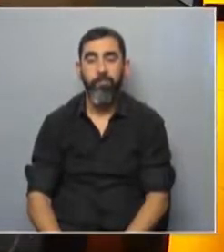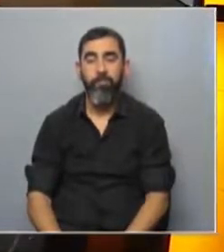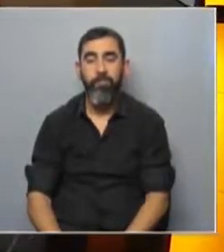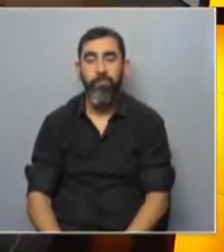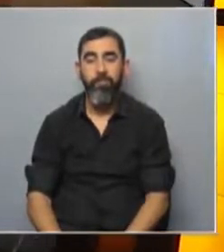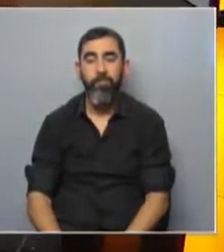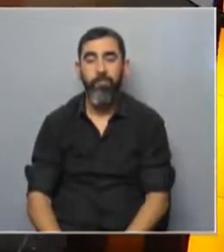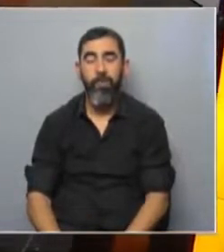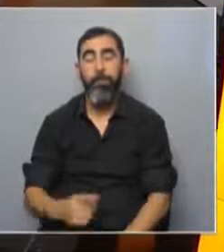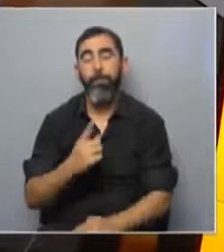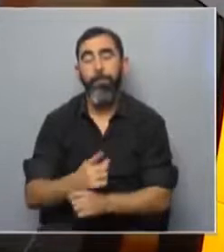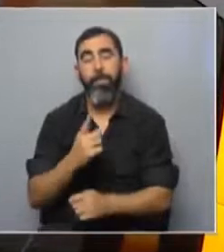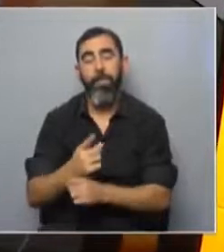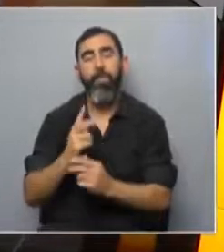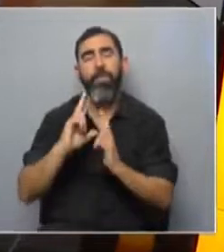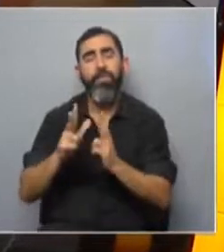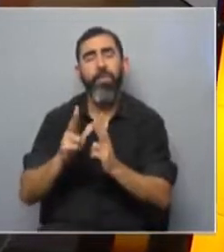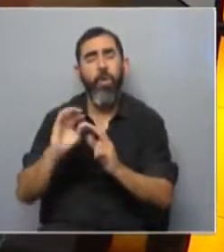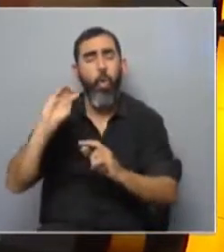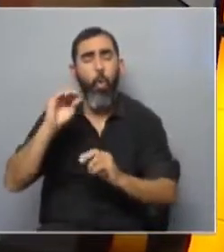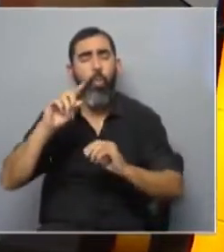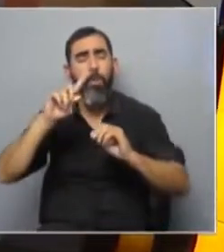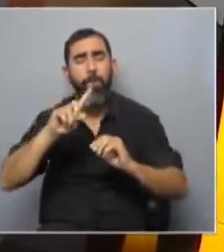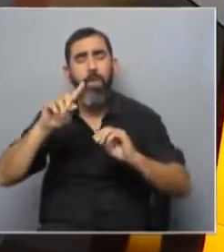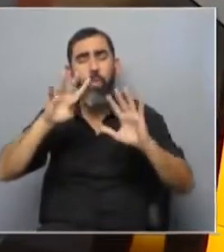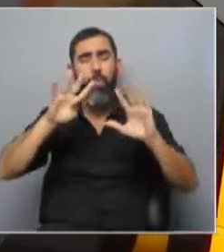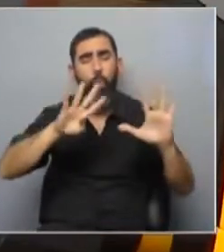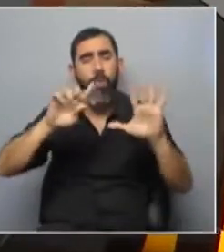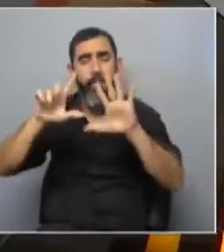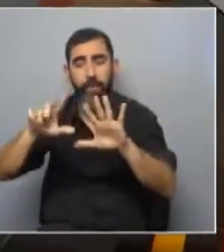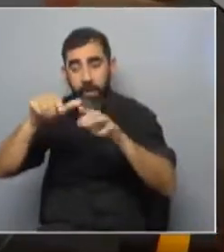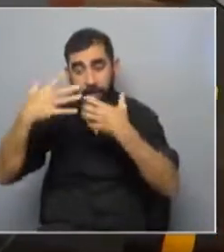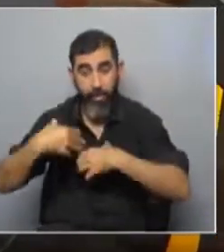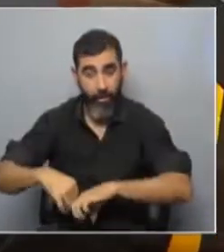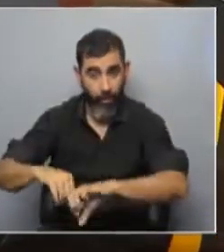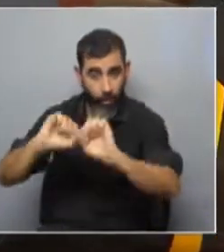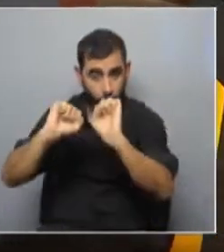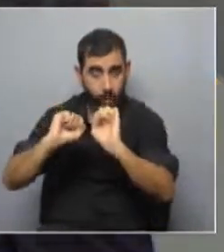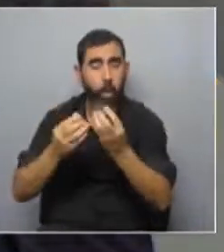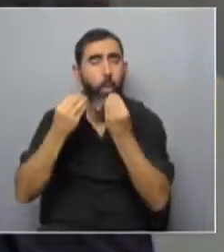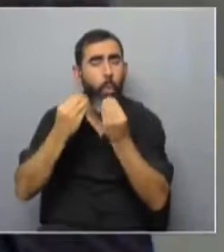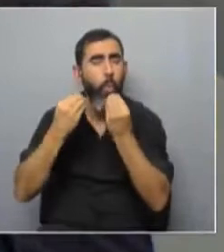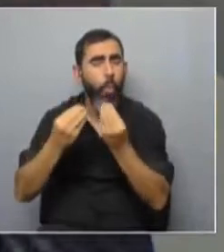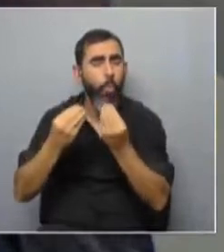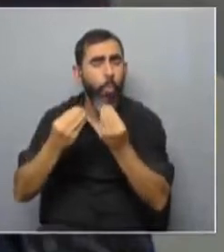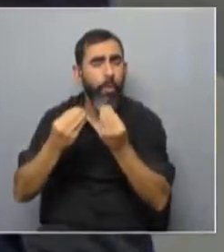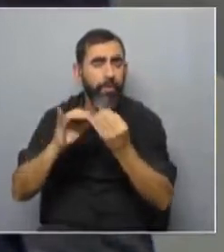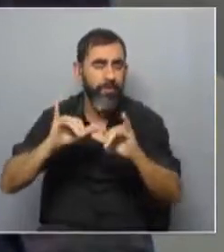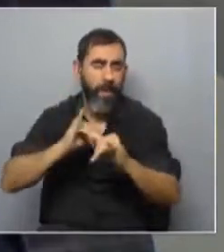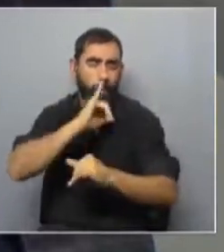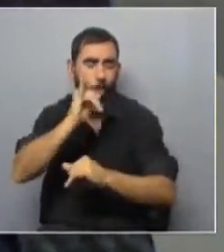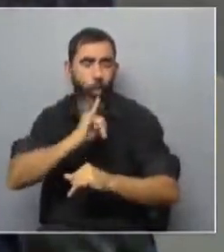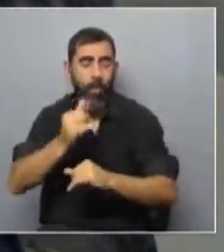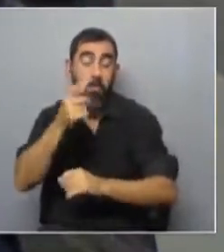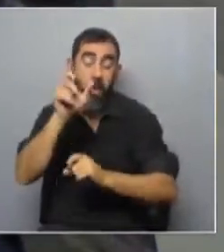Sebastián, Richard, primero lo primero, hablaste de los gurises del 97 que hace referencia al descubrimiento. ¿Cómo fue? Lo hemos contado, pero creo que hay